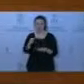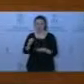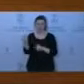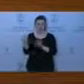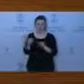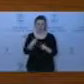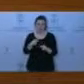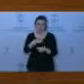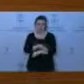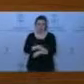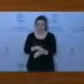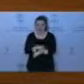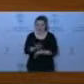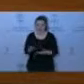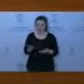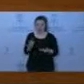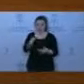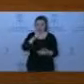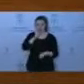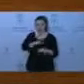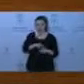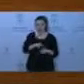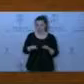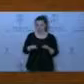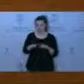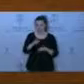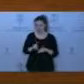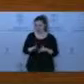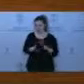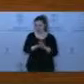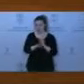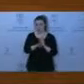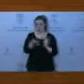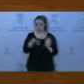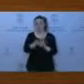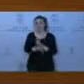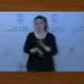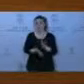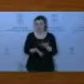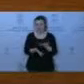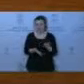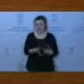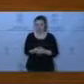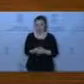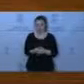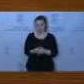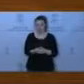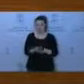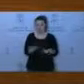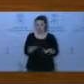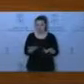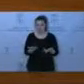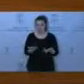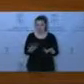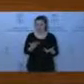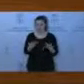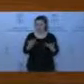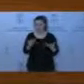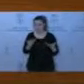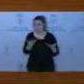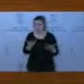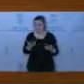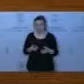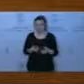Estado, seguimos incumpliendo. Parece muy placentero el incumplimiento de practicar con rigor o